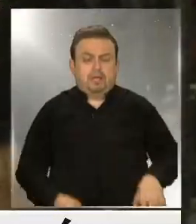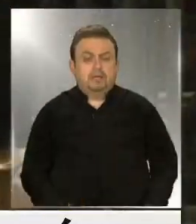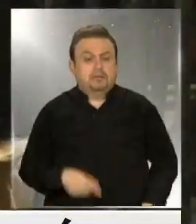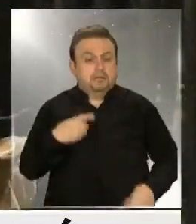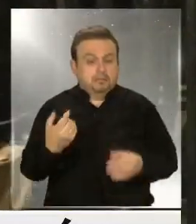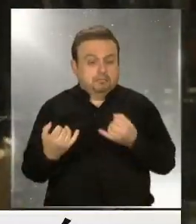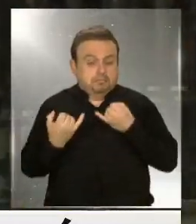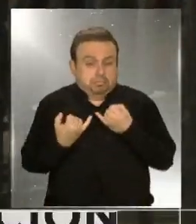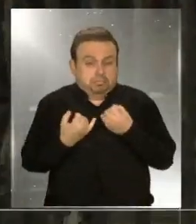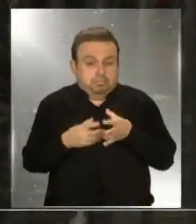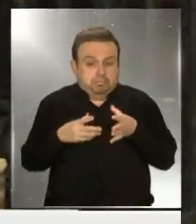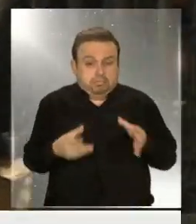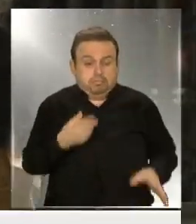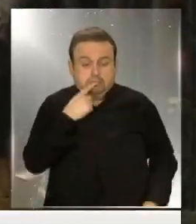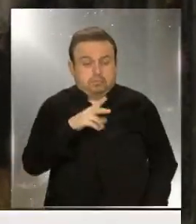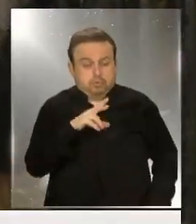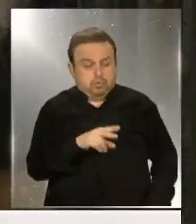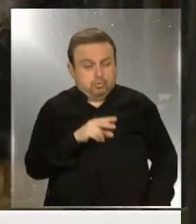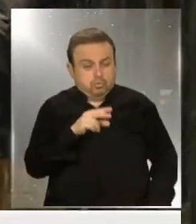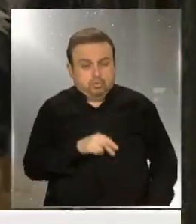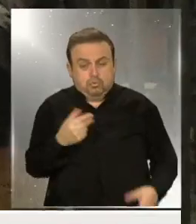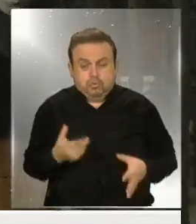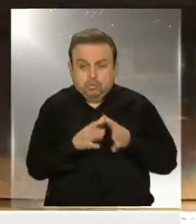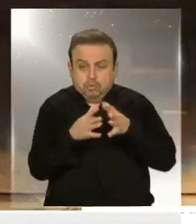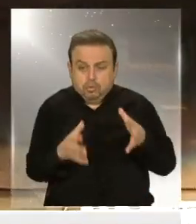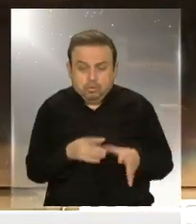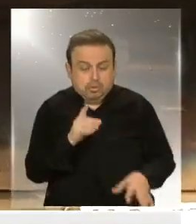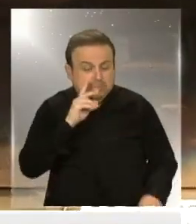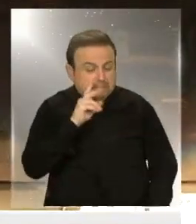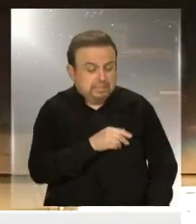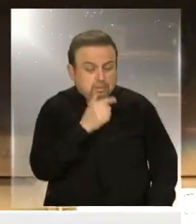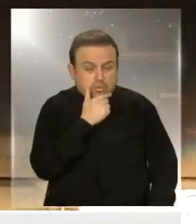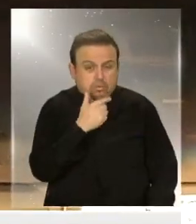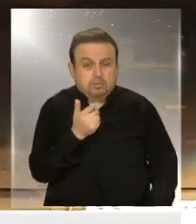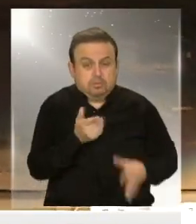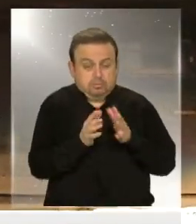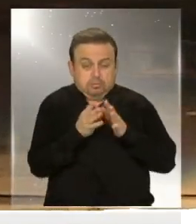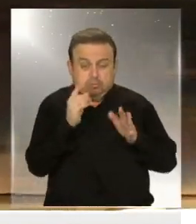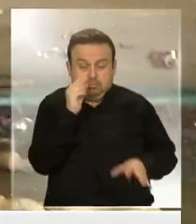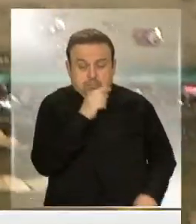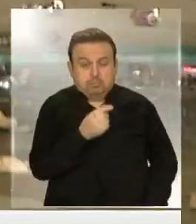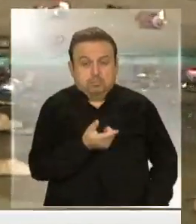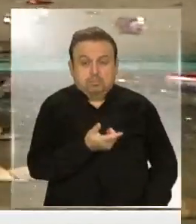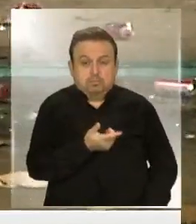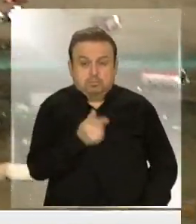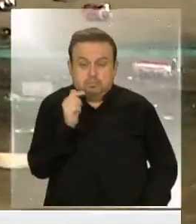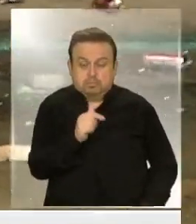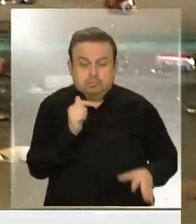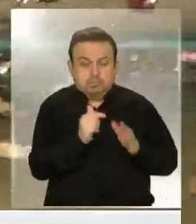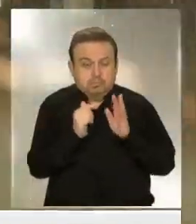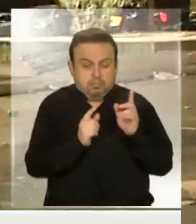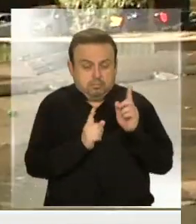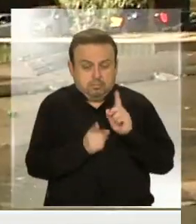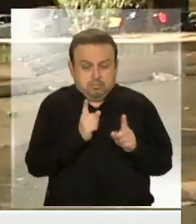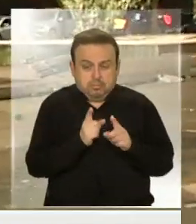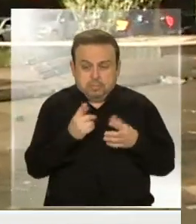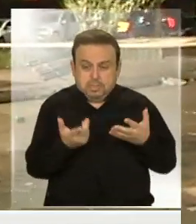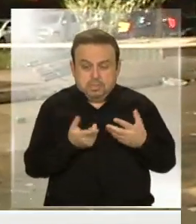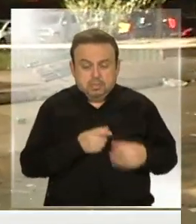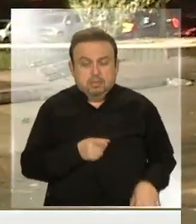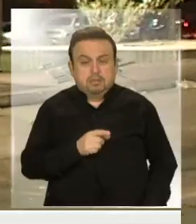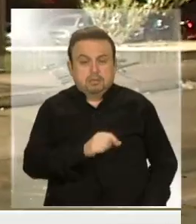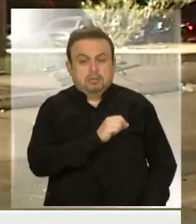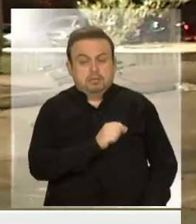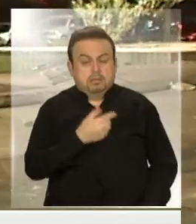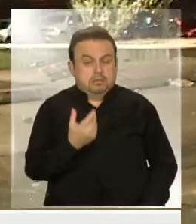la madrugada y en pleno toque de queda. Sin duda, algo bastante complejo que desplegó operativos de carabineros en las calles